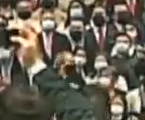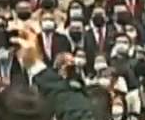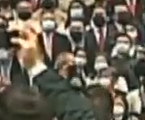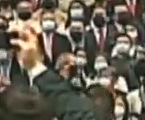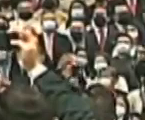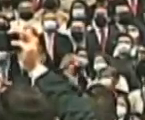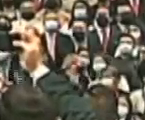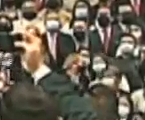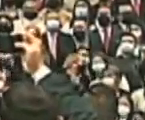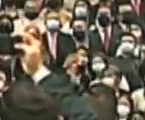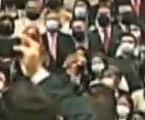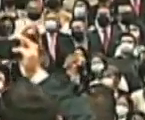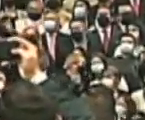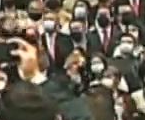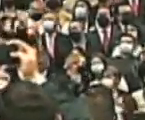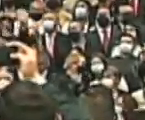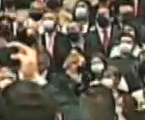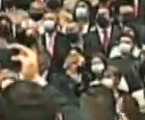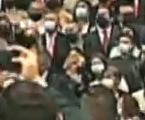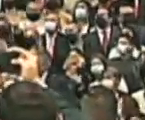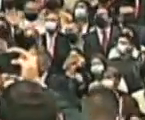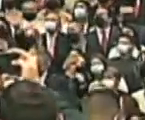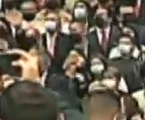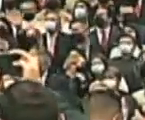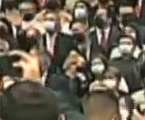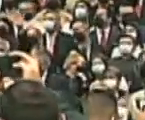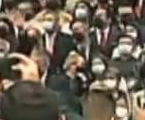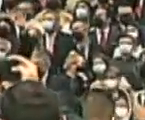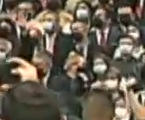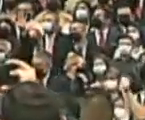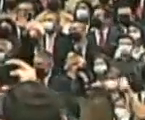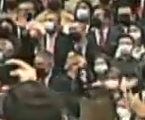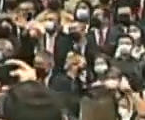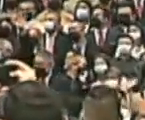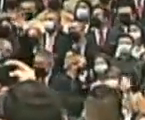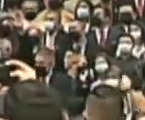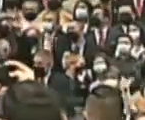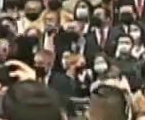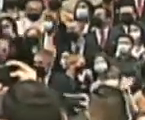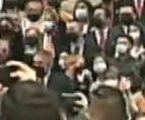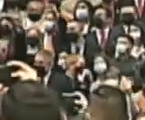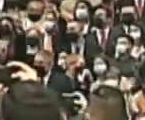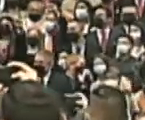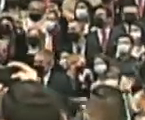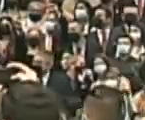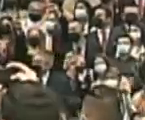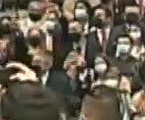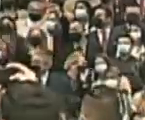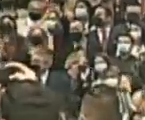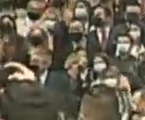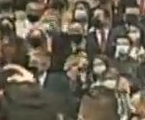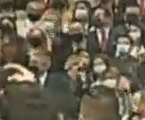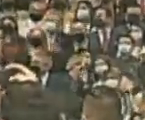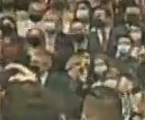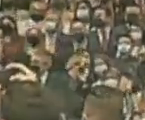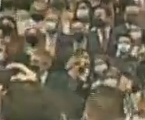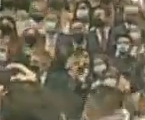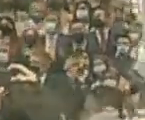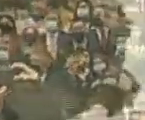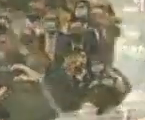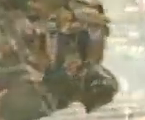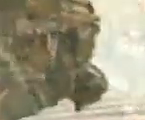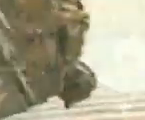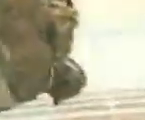parlamentarios y parlamentarias que fueron convocados y participaron de forma activa en esta sesión de